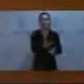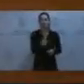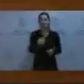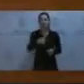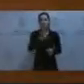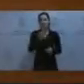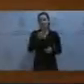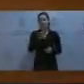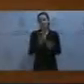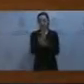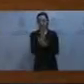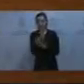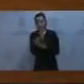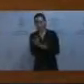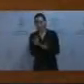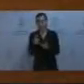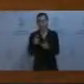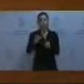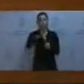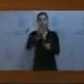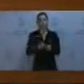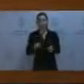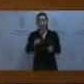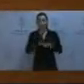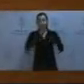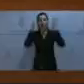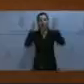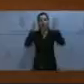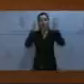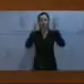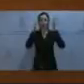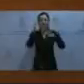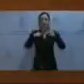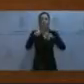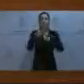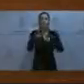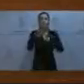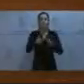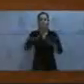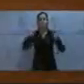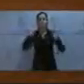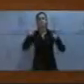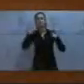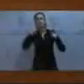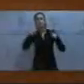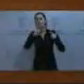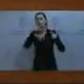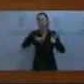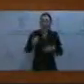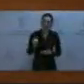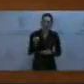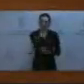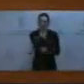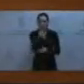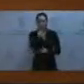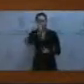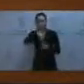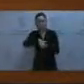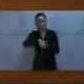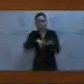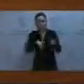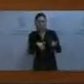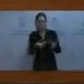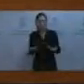15 días, puede resultar aconsejable para conocer consecuencias y también responsabilidades, por lo que vamos a apoyarlo. En definitiva, debo